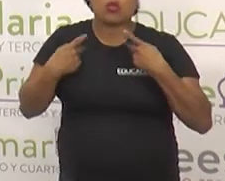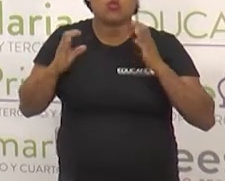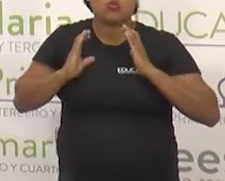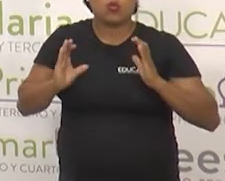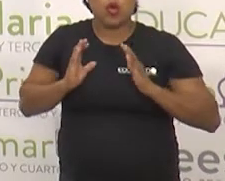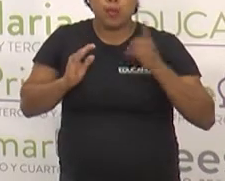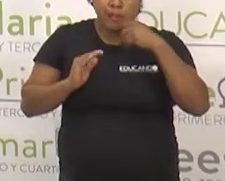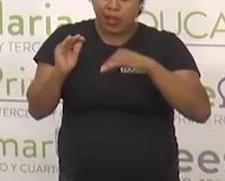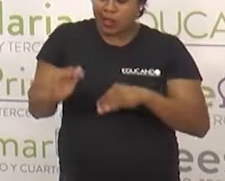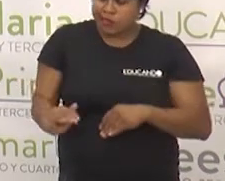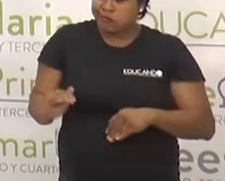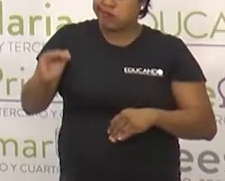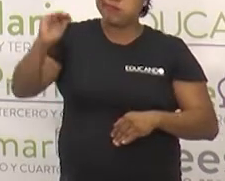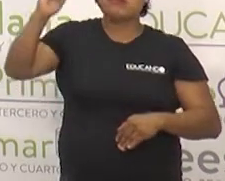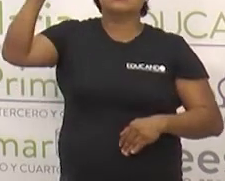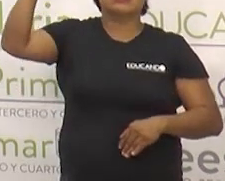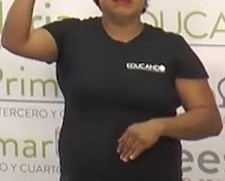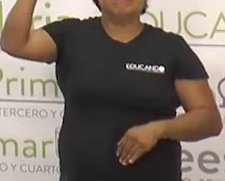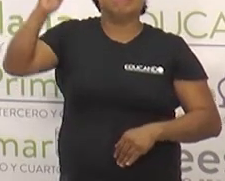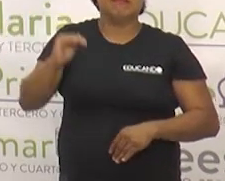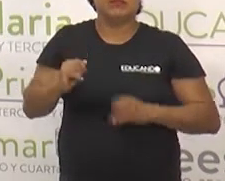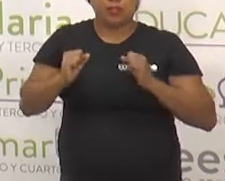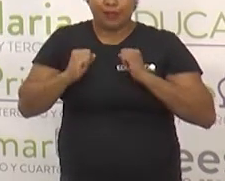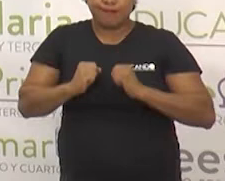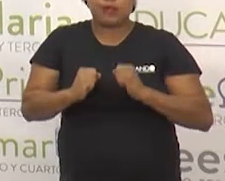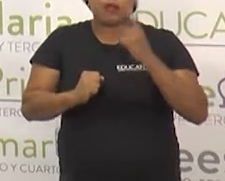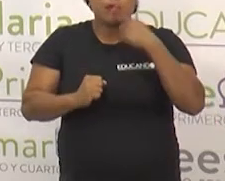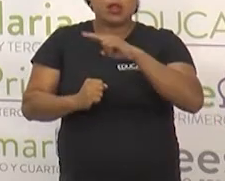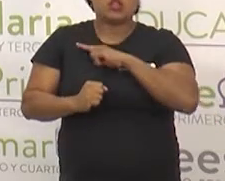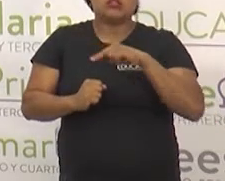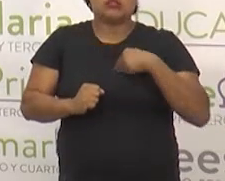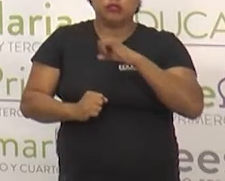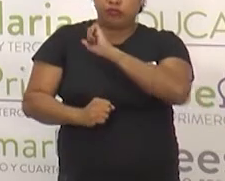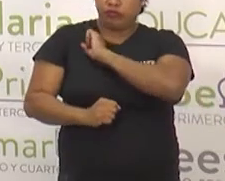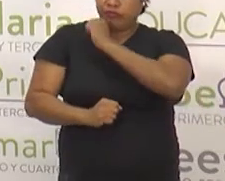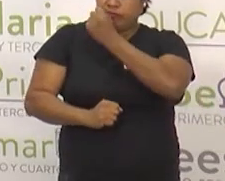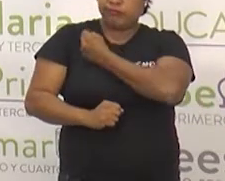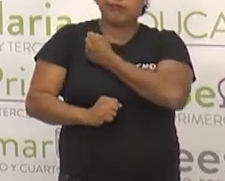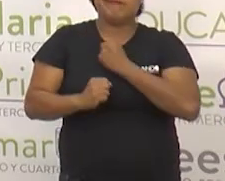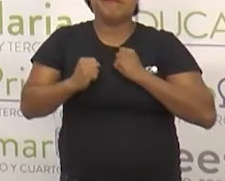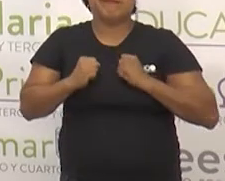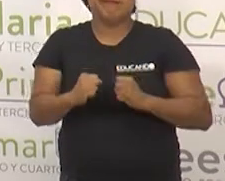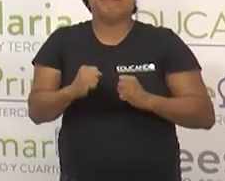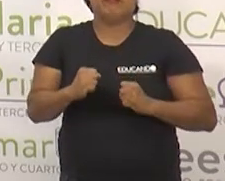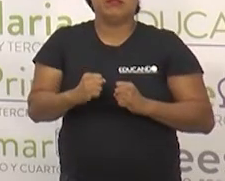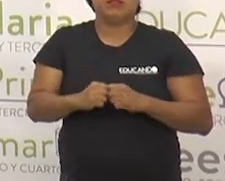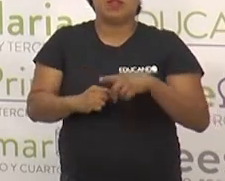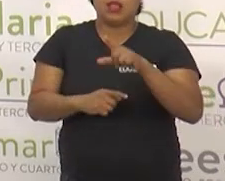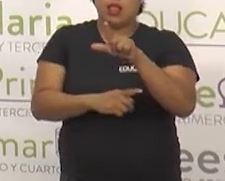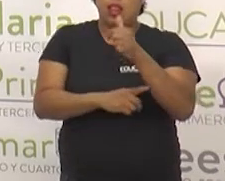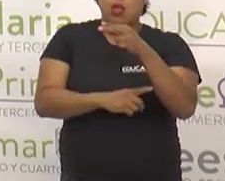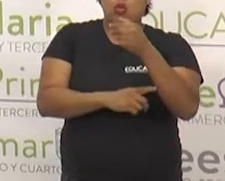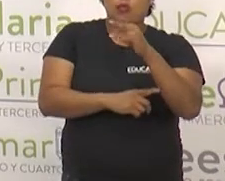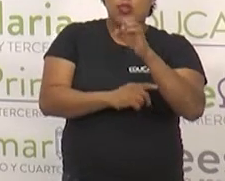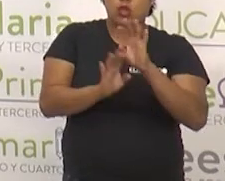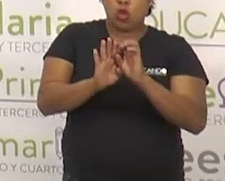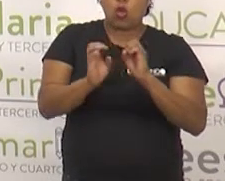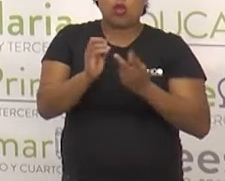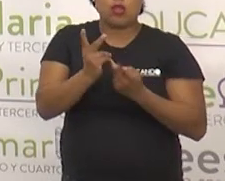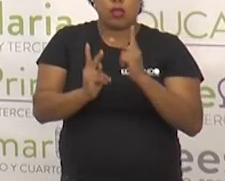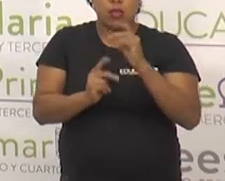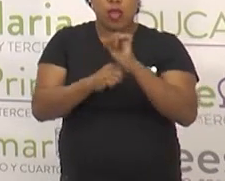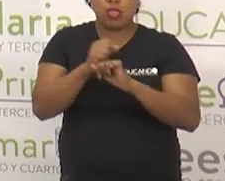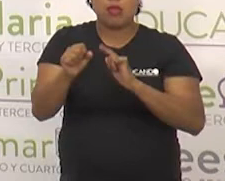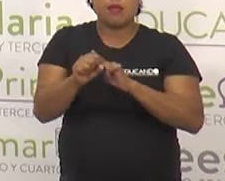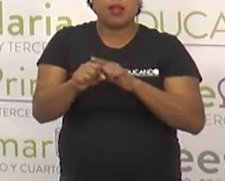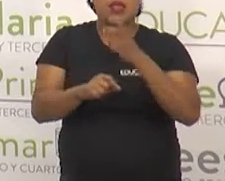el desarrollo de nuestro cuerpo y además para estar sanos. Las leguminosas y